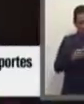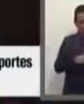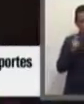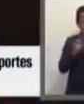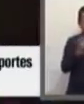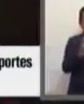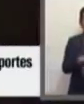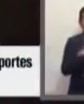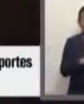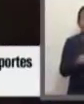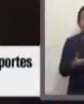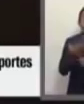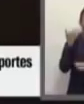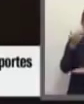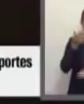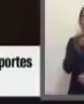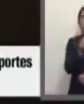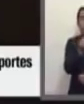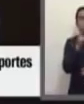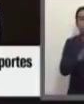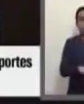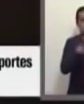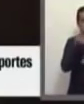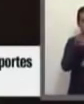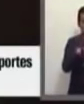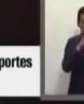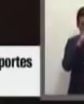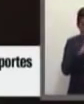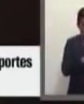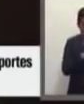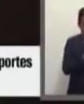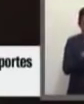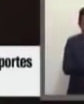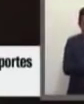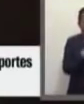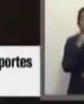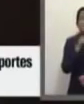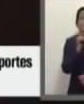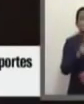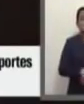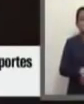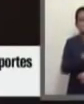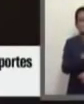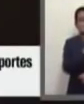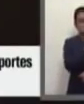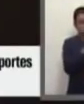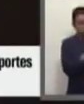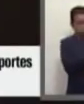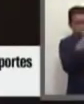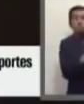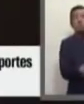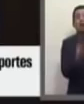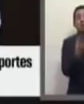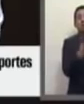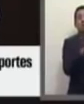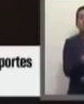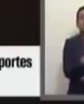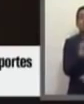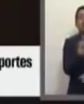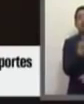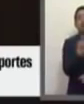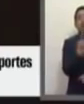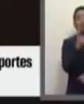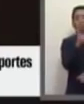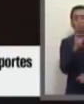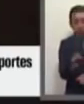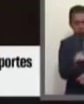de 2018. Y aquí dice que la obra lleva el 31%, no el